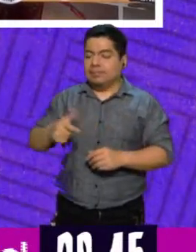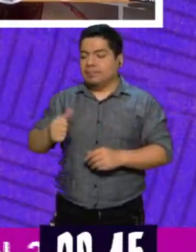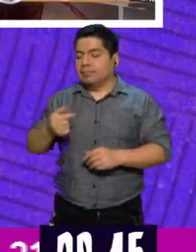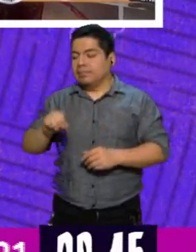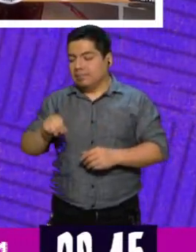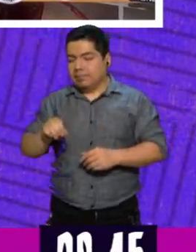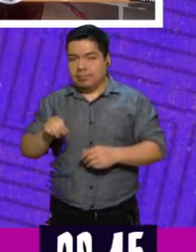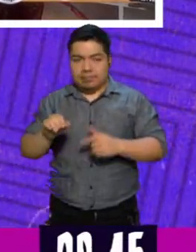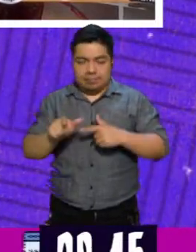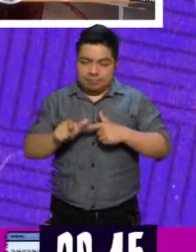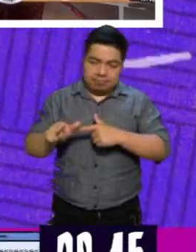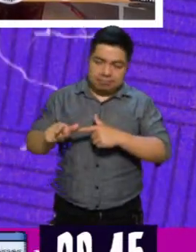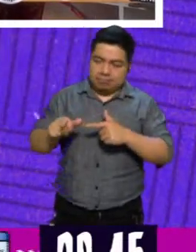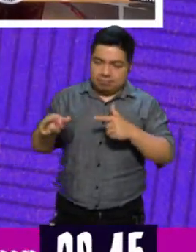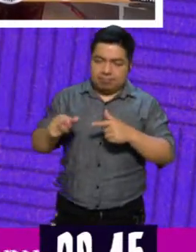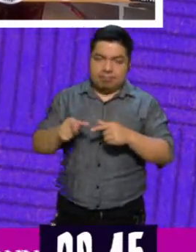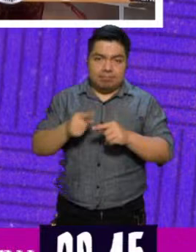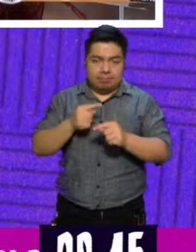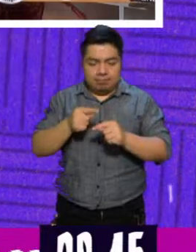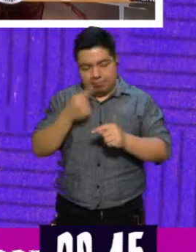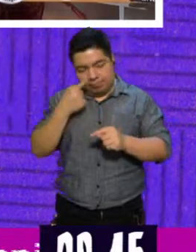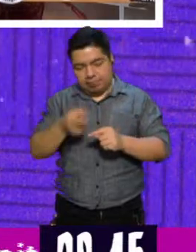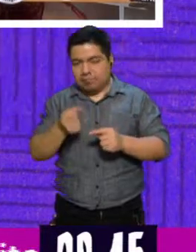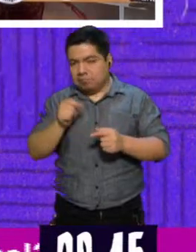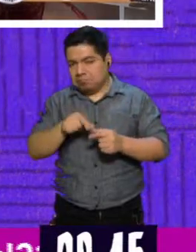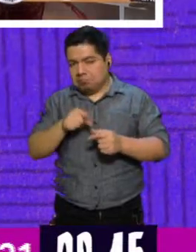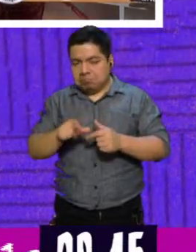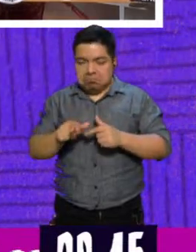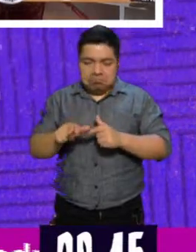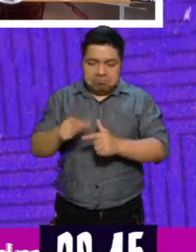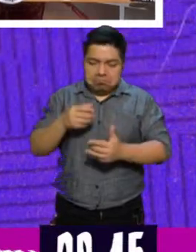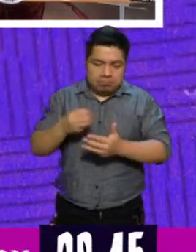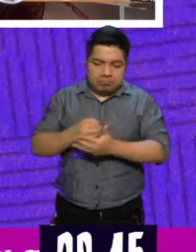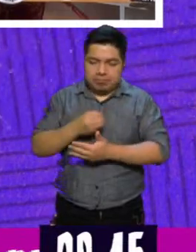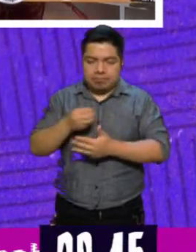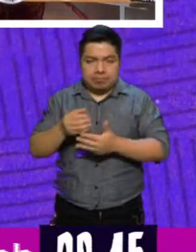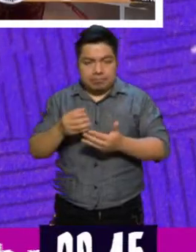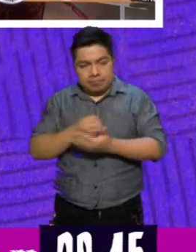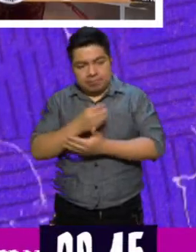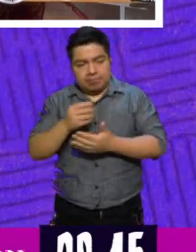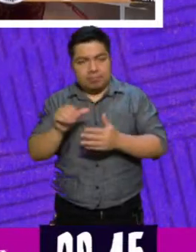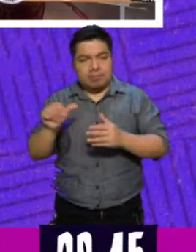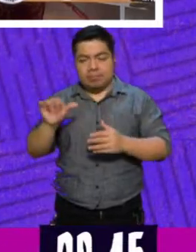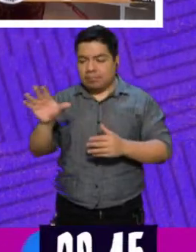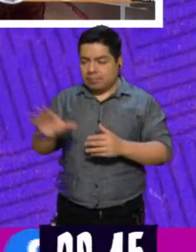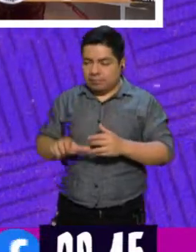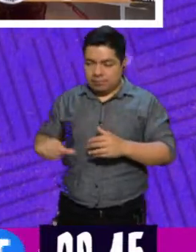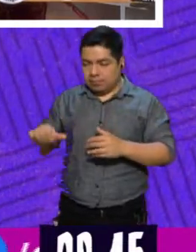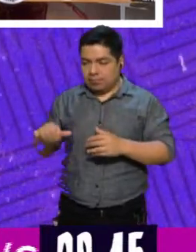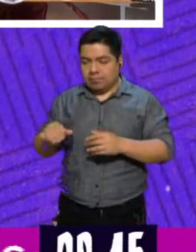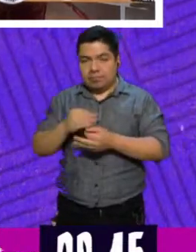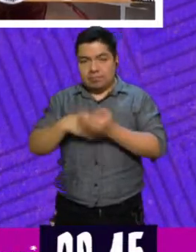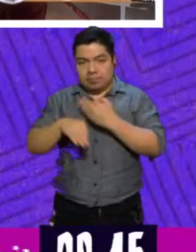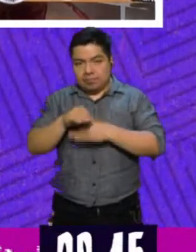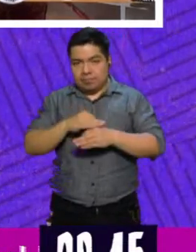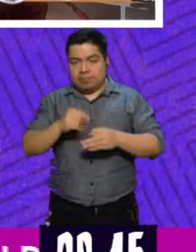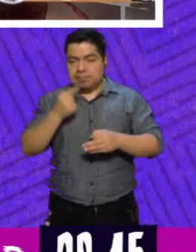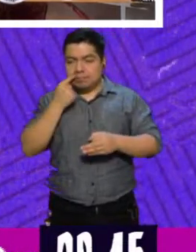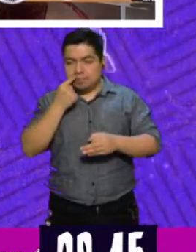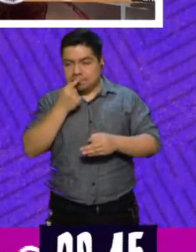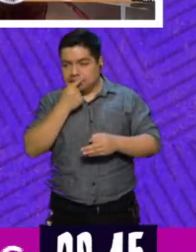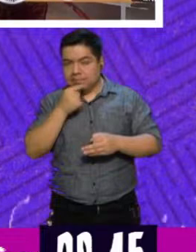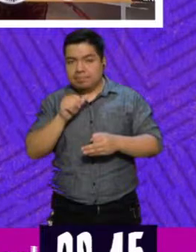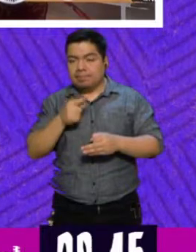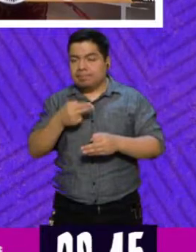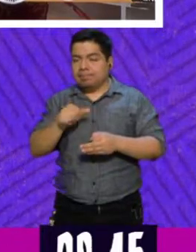esa tarea de seguir, bueno, ese propósito, seguir conquistando Asia, pero acabando con las democracias atenienses. Y lo